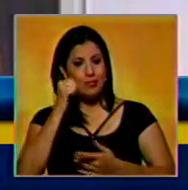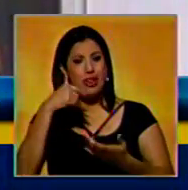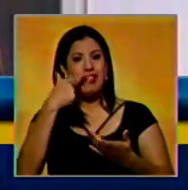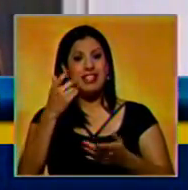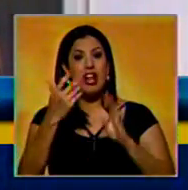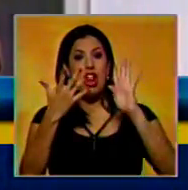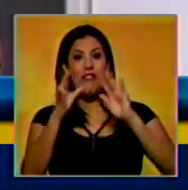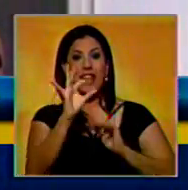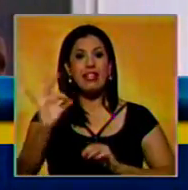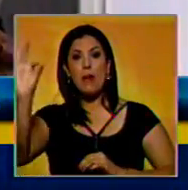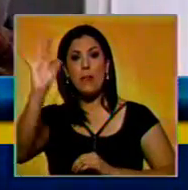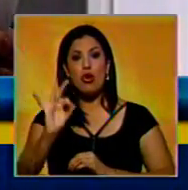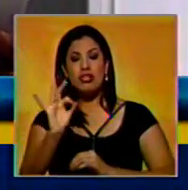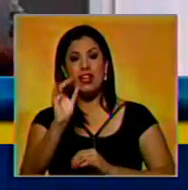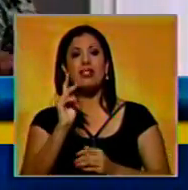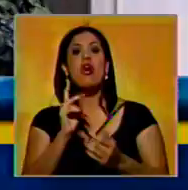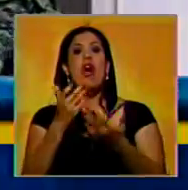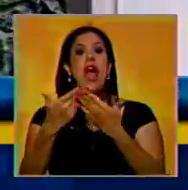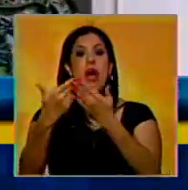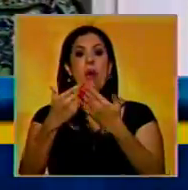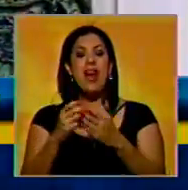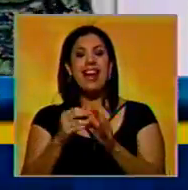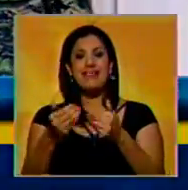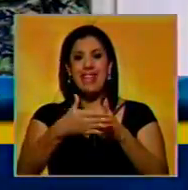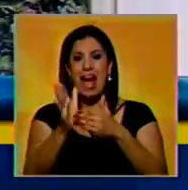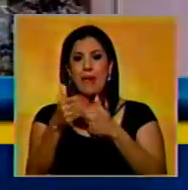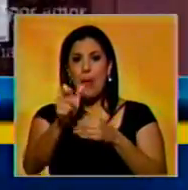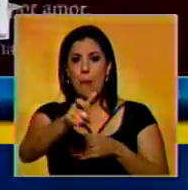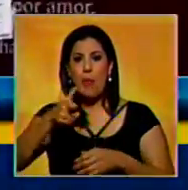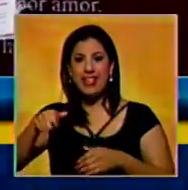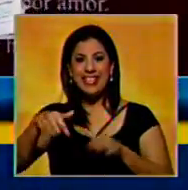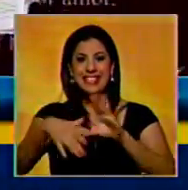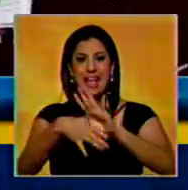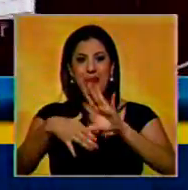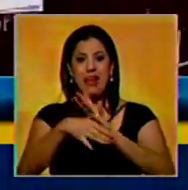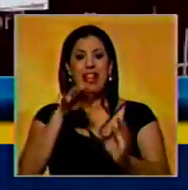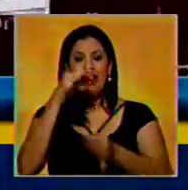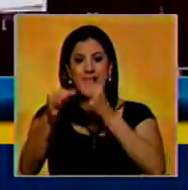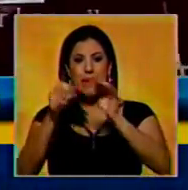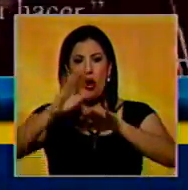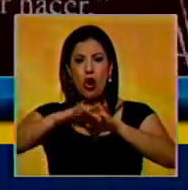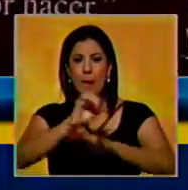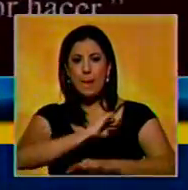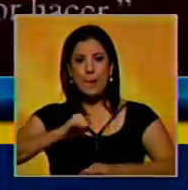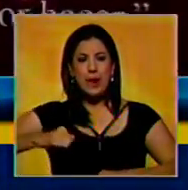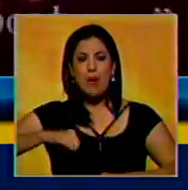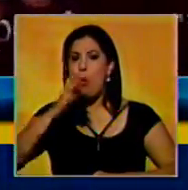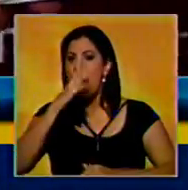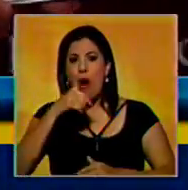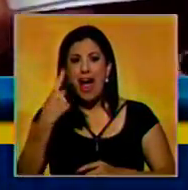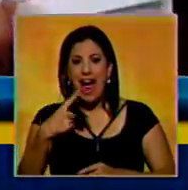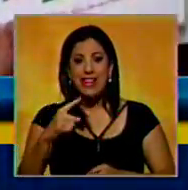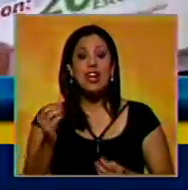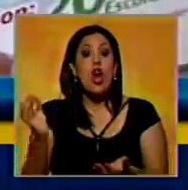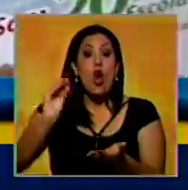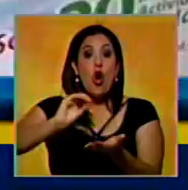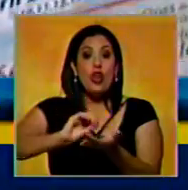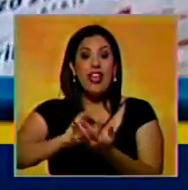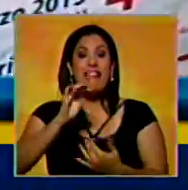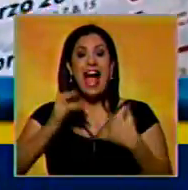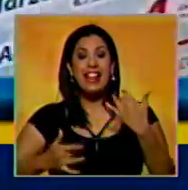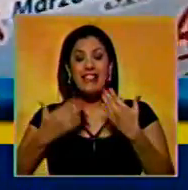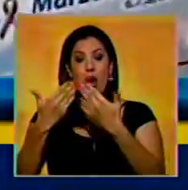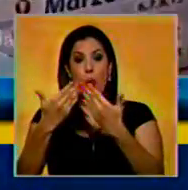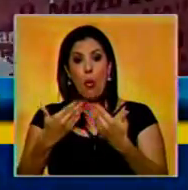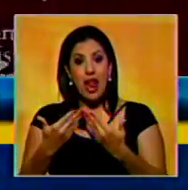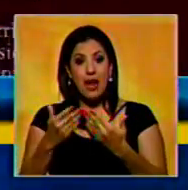el 90% de los planteles abrieron sus puertas este martes. Hizo un llamado a los colegios privados que no lo han hecho a reiniciar sus